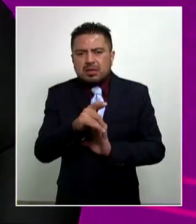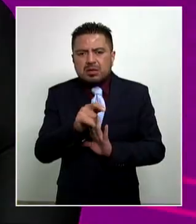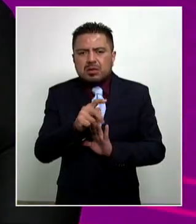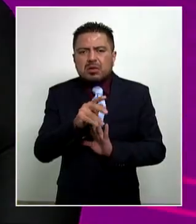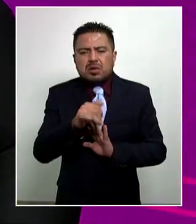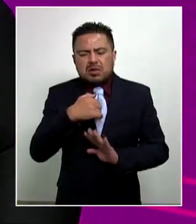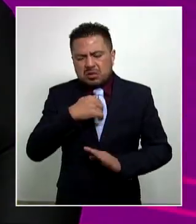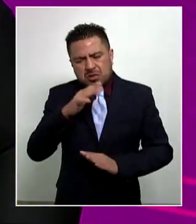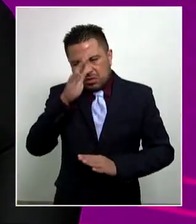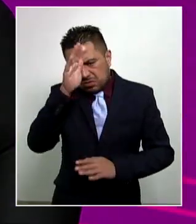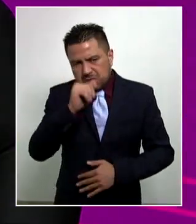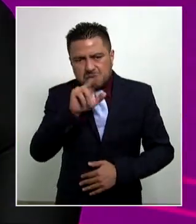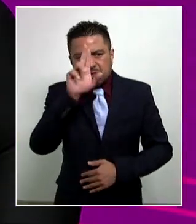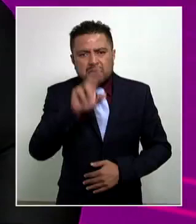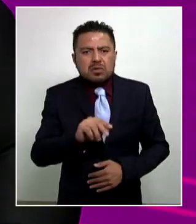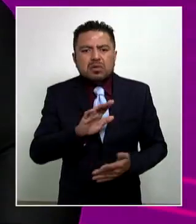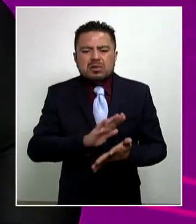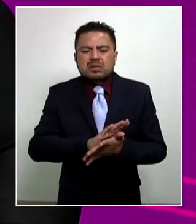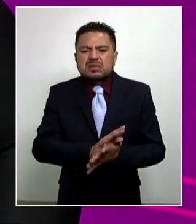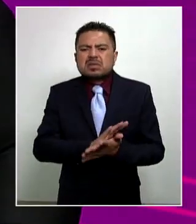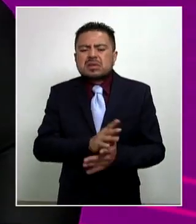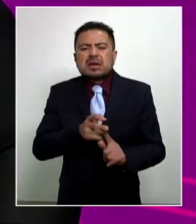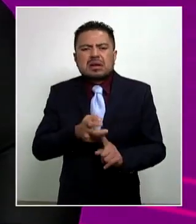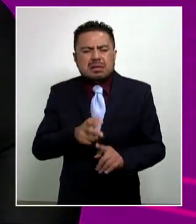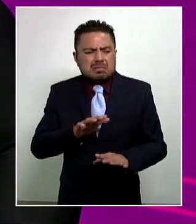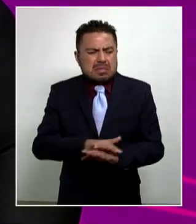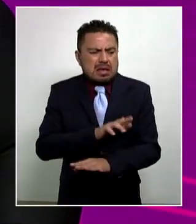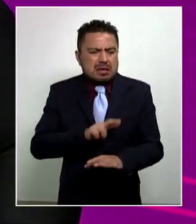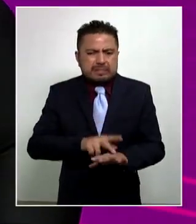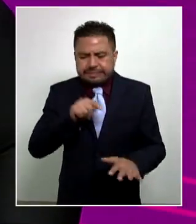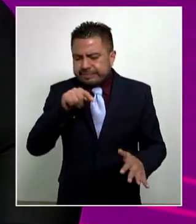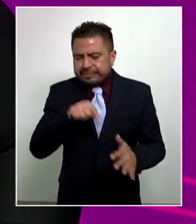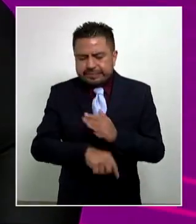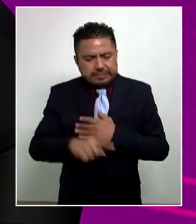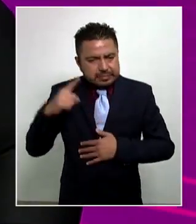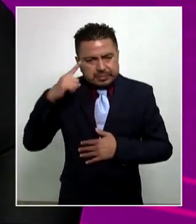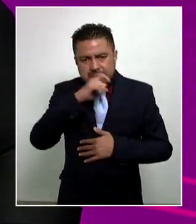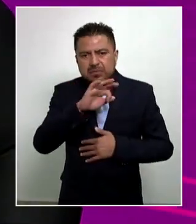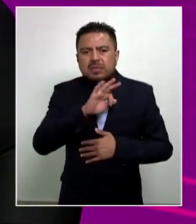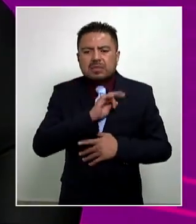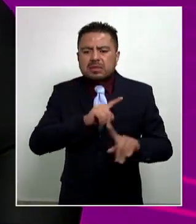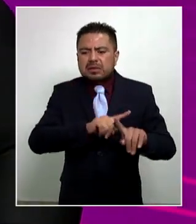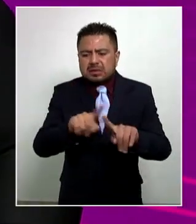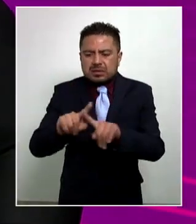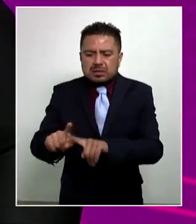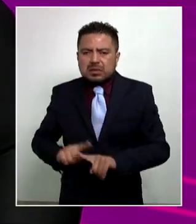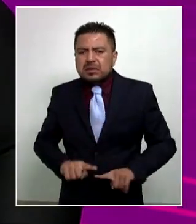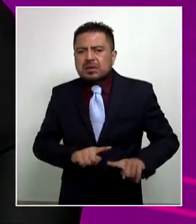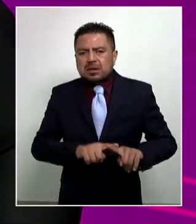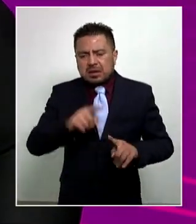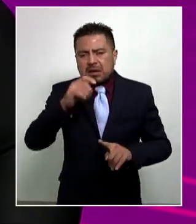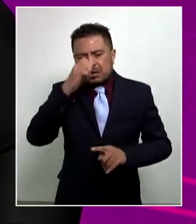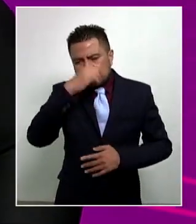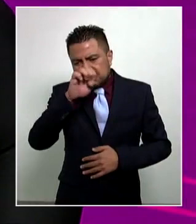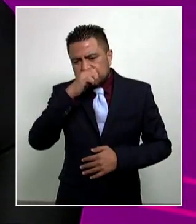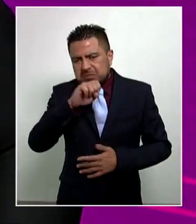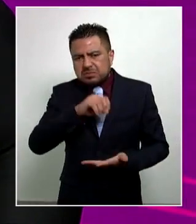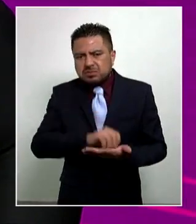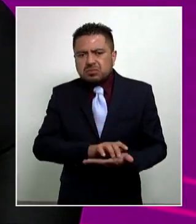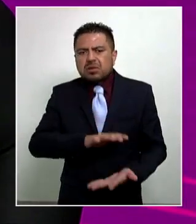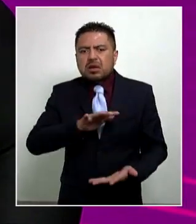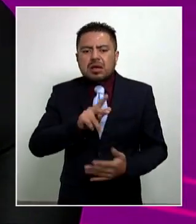estoy muy de acuerdo. Creo que el racismo es un fenómeno amplio, muy complejo, que tiene distintas facetas de experimentación.